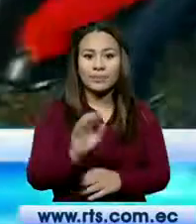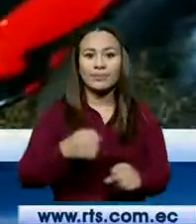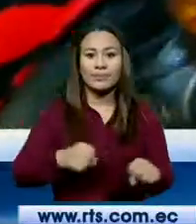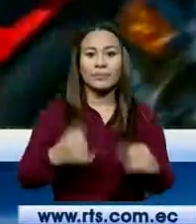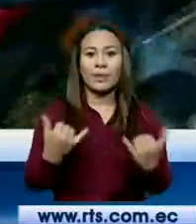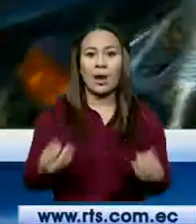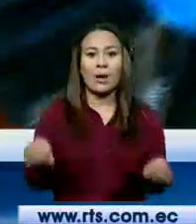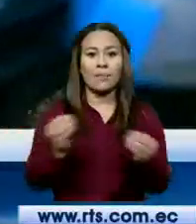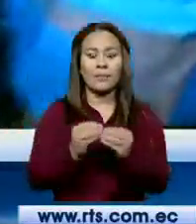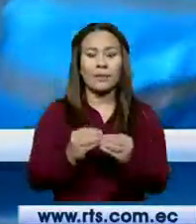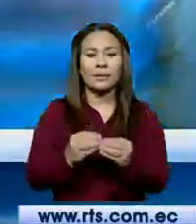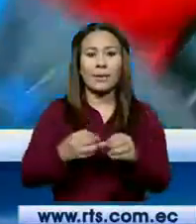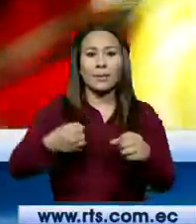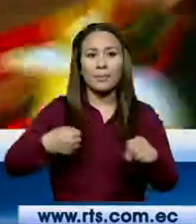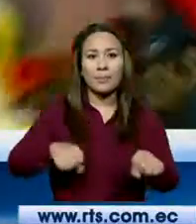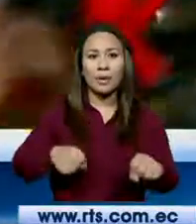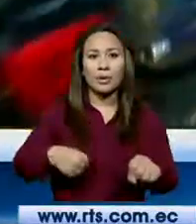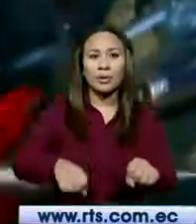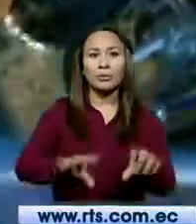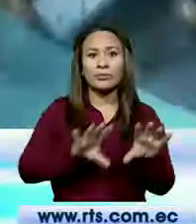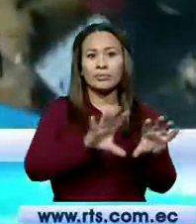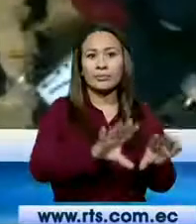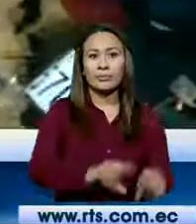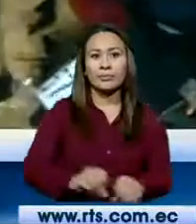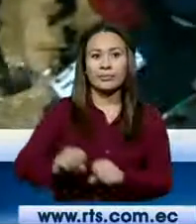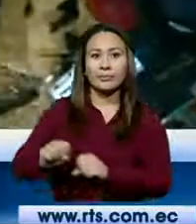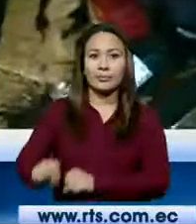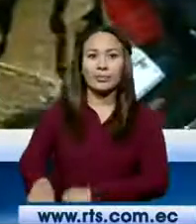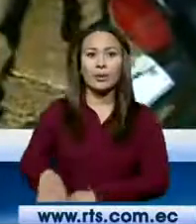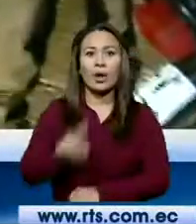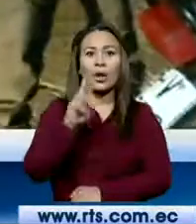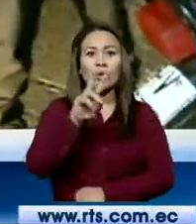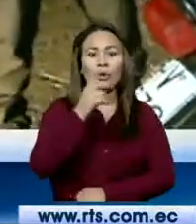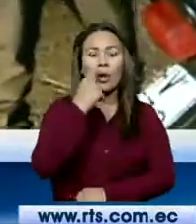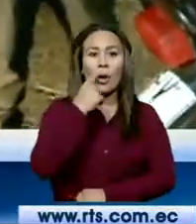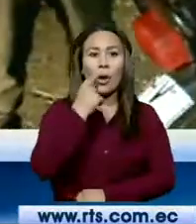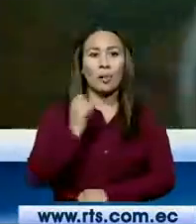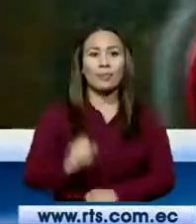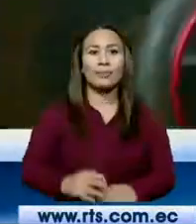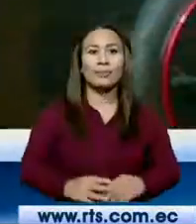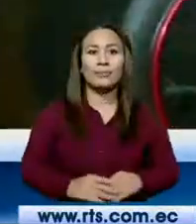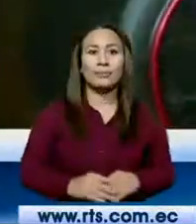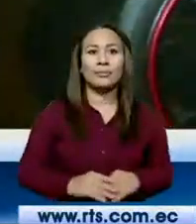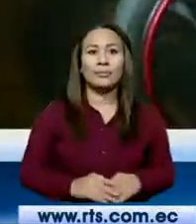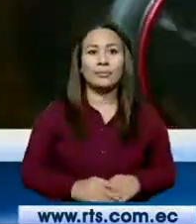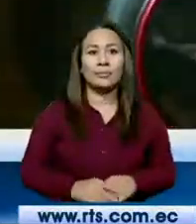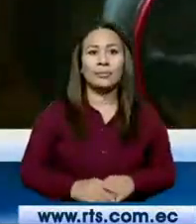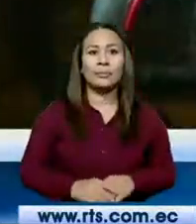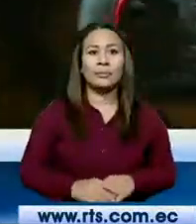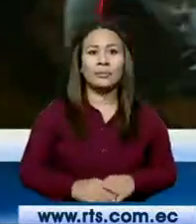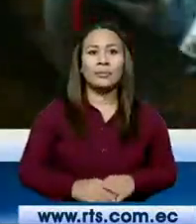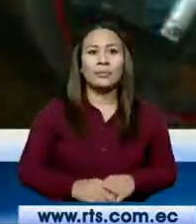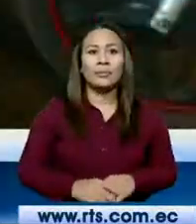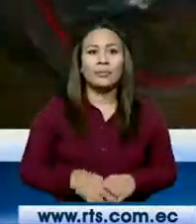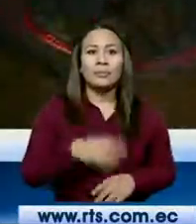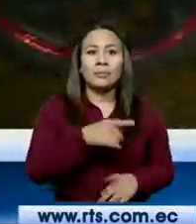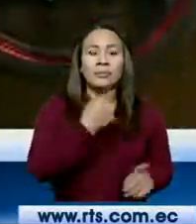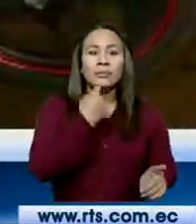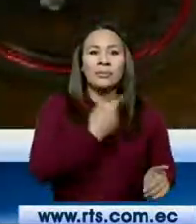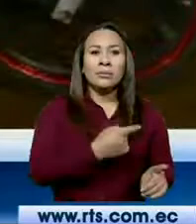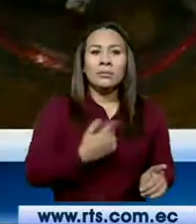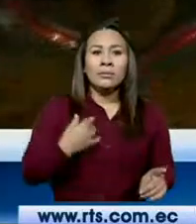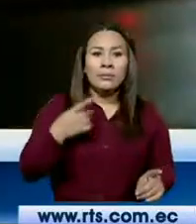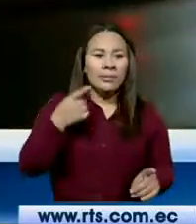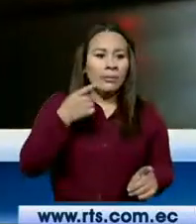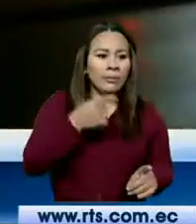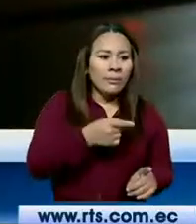retenidas, asimismo donde existieron dos ocupantes de sexo masculino. Y obviamente, exigiendo el